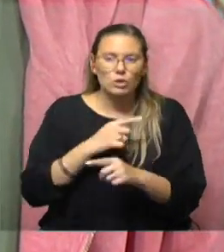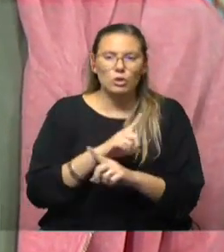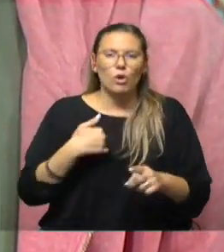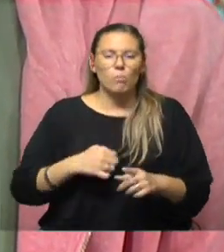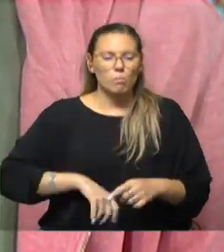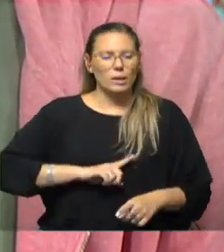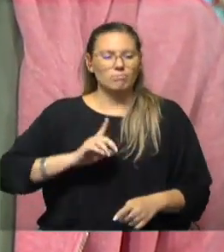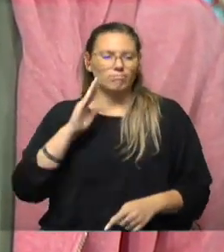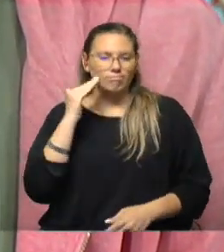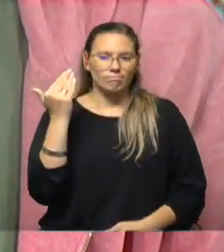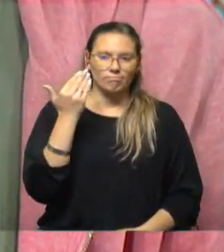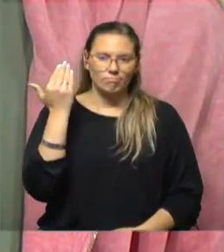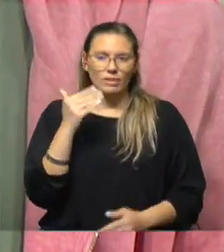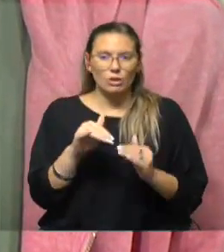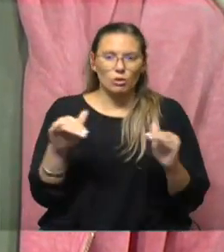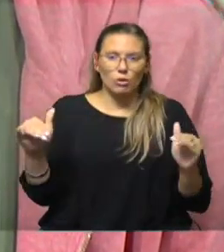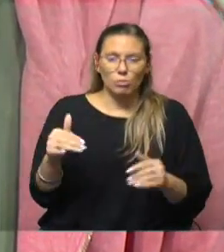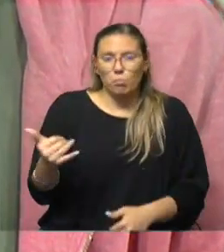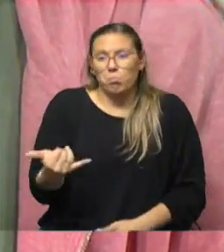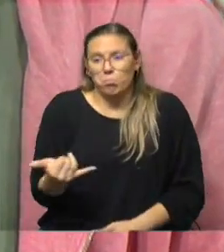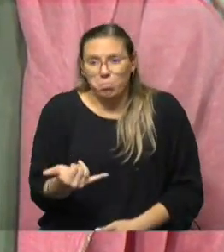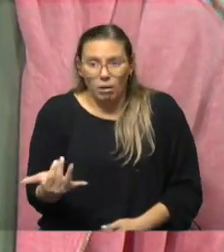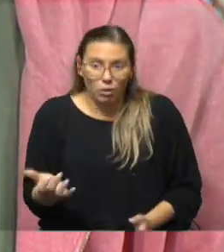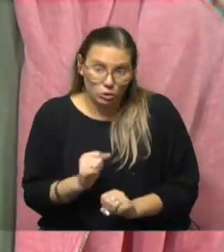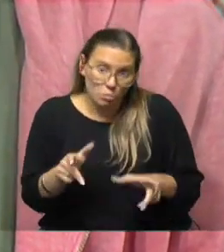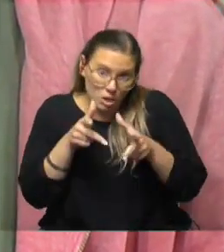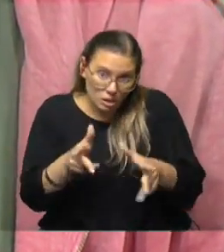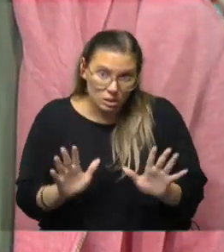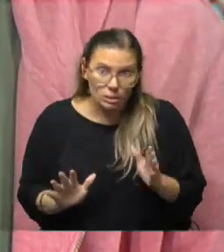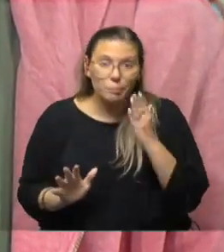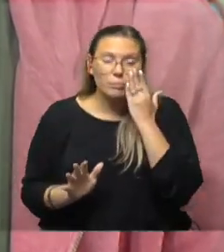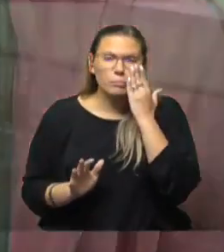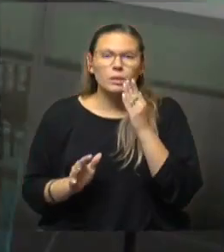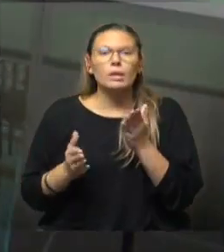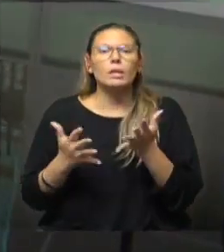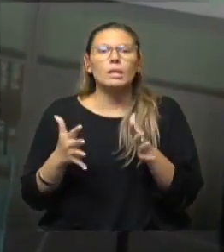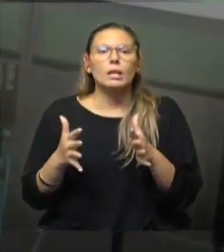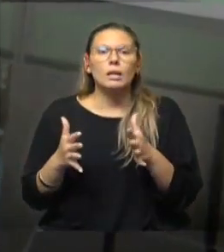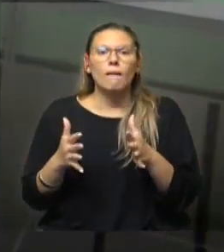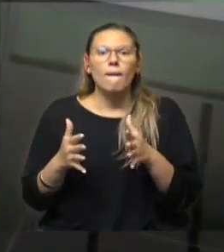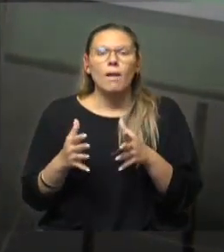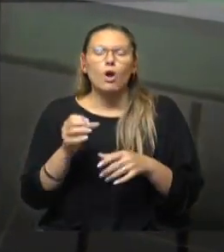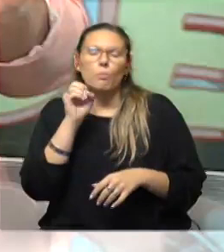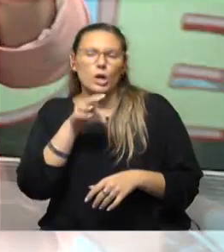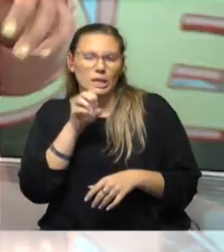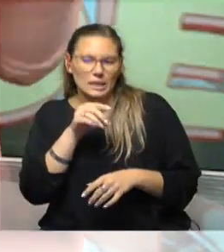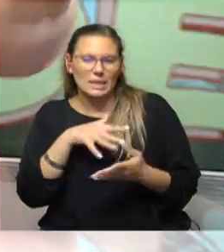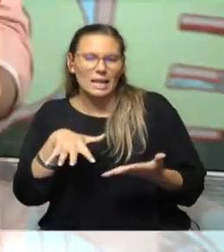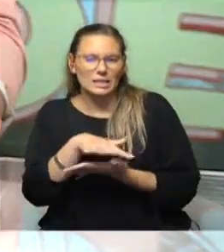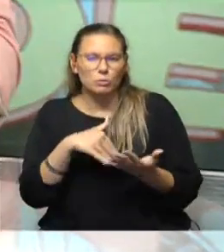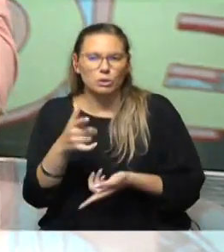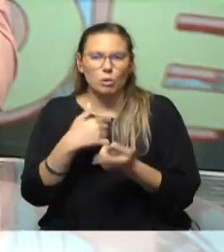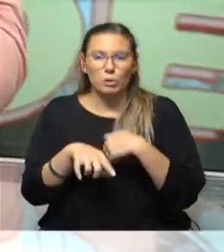egocentrismo más, más chato y choto, si se puede permitir la, la expresión, ¿no? ¿Y cómo es pivotear entre hacer una crítica de todo ese mundo, pero